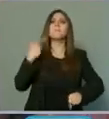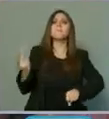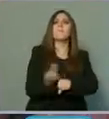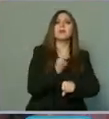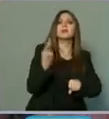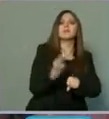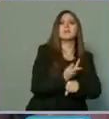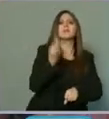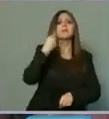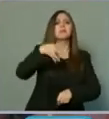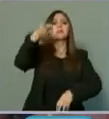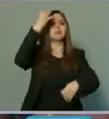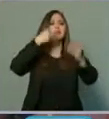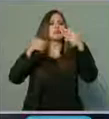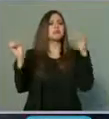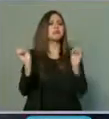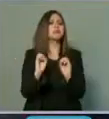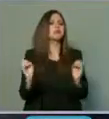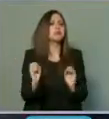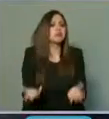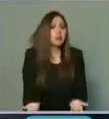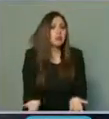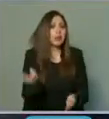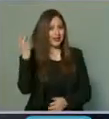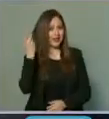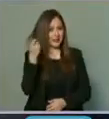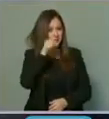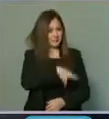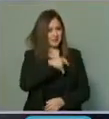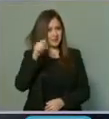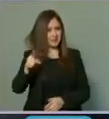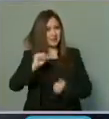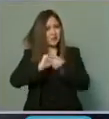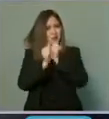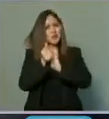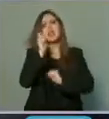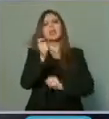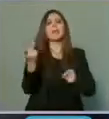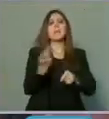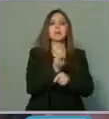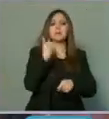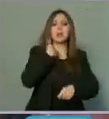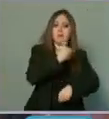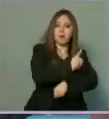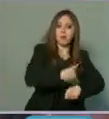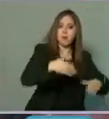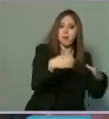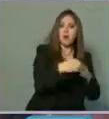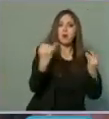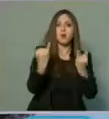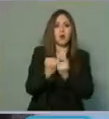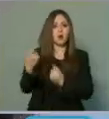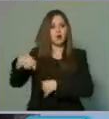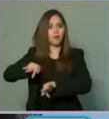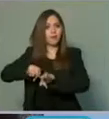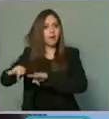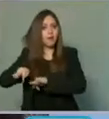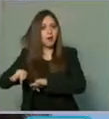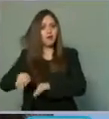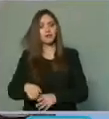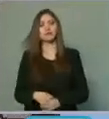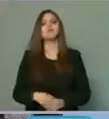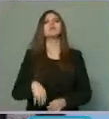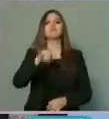aprendido. ¿Esta situación es lo mismo en la cuestión personal que en lo laboral? se repiten patrones en lo personal y